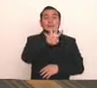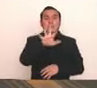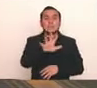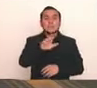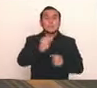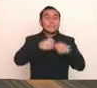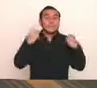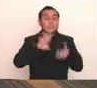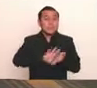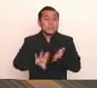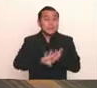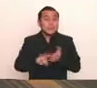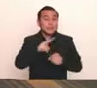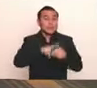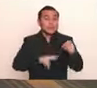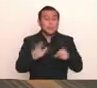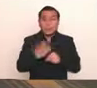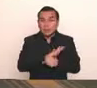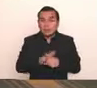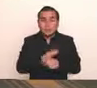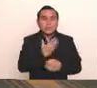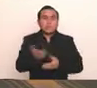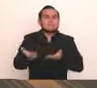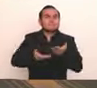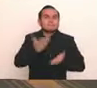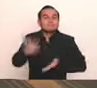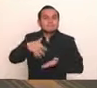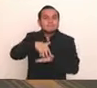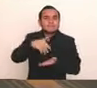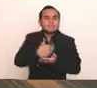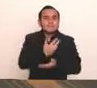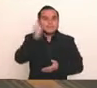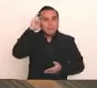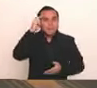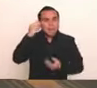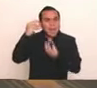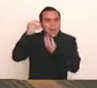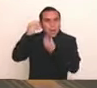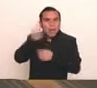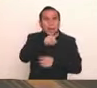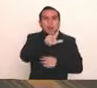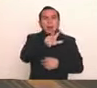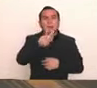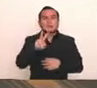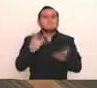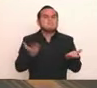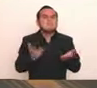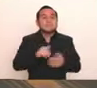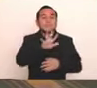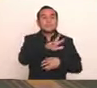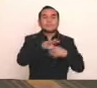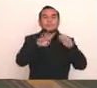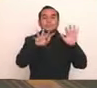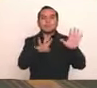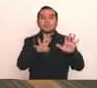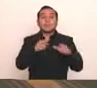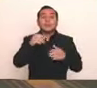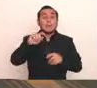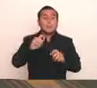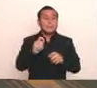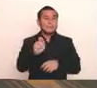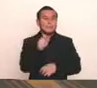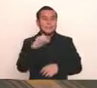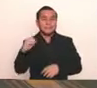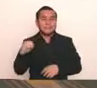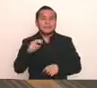millones de dólares en total para atender a la población se reforzó el consell call center el número 132 con 59 mil dólares para despejar las